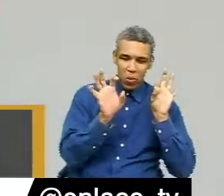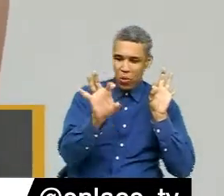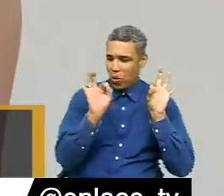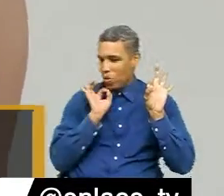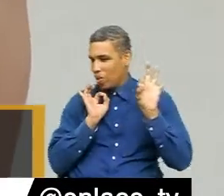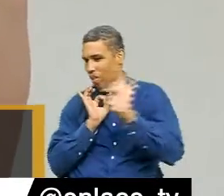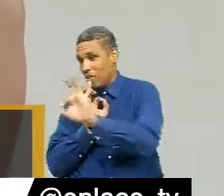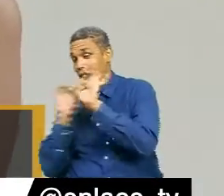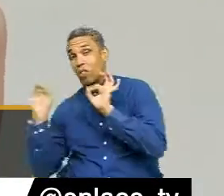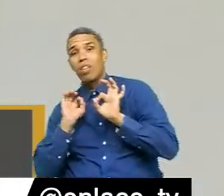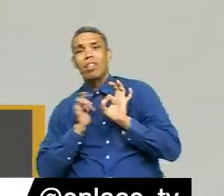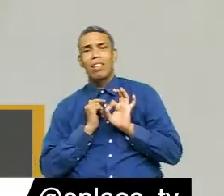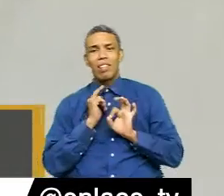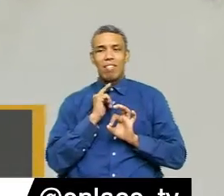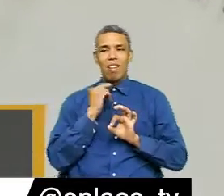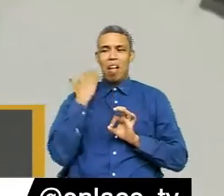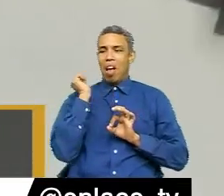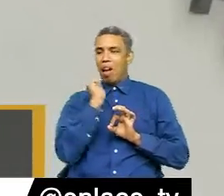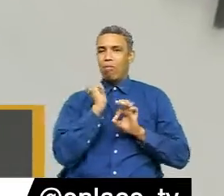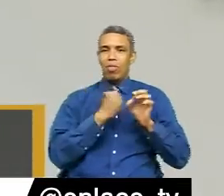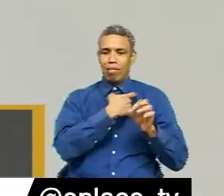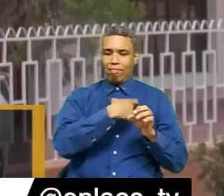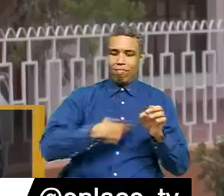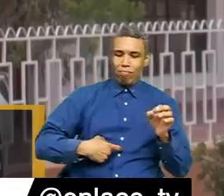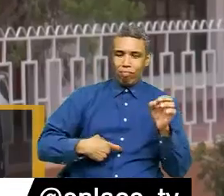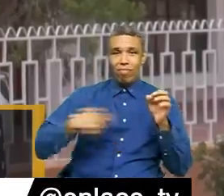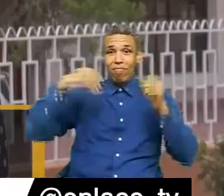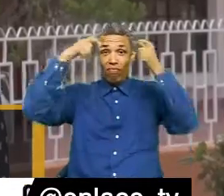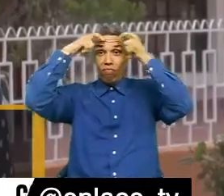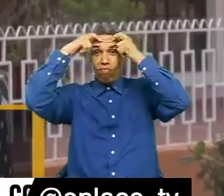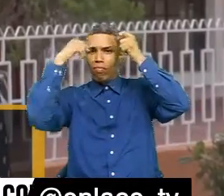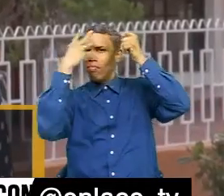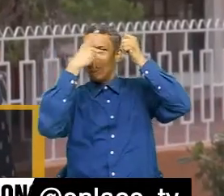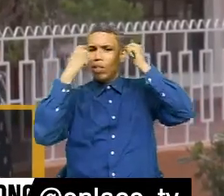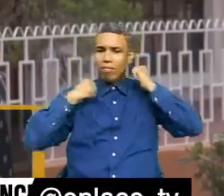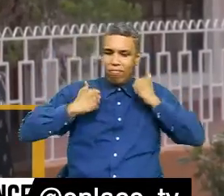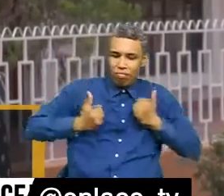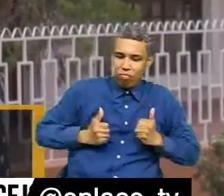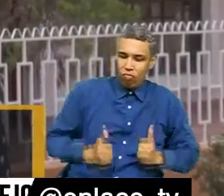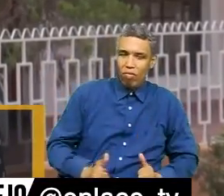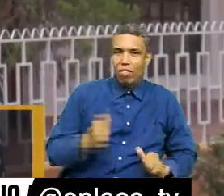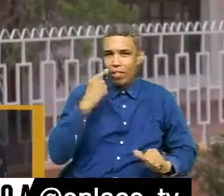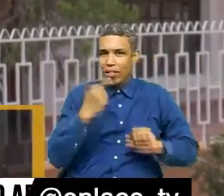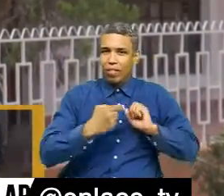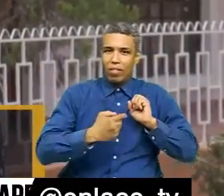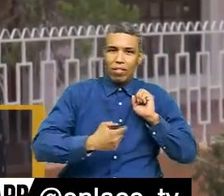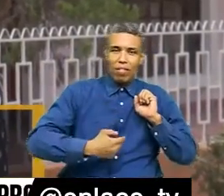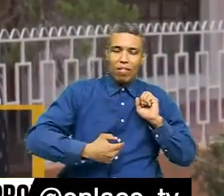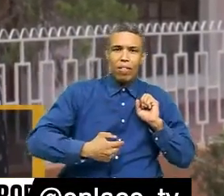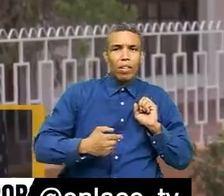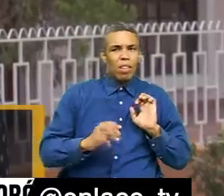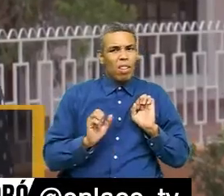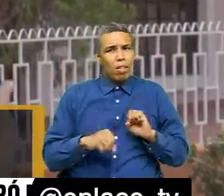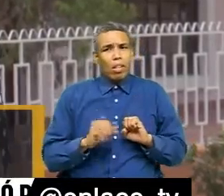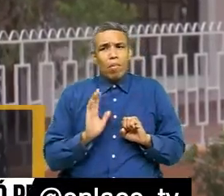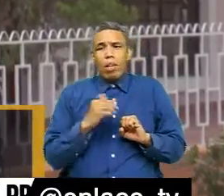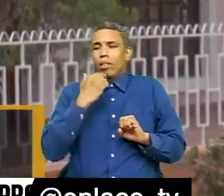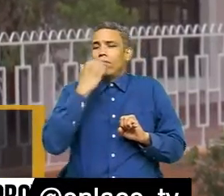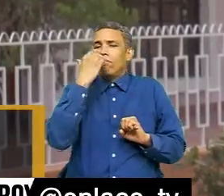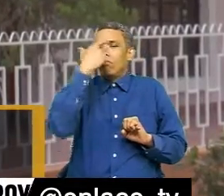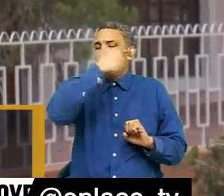además de la belleza, es dar a conocer esa mujer,